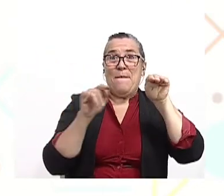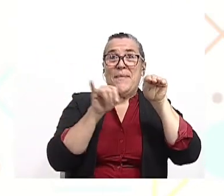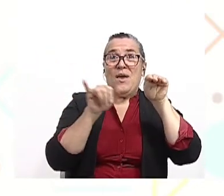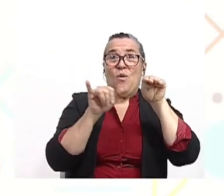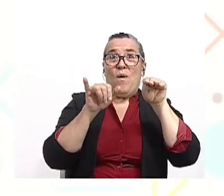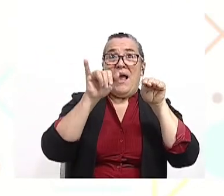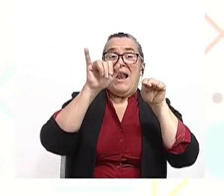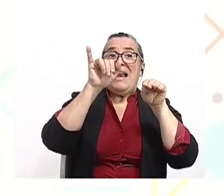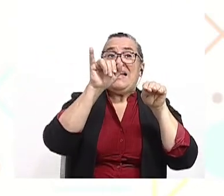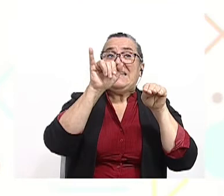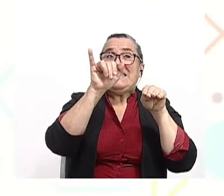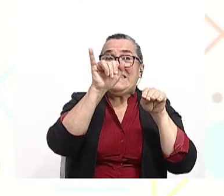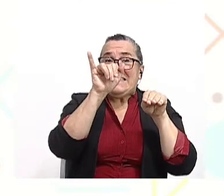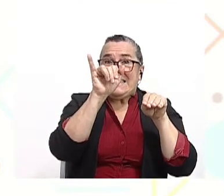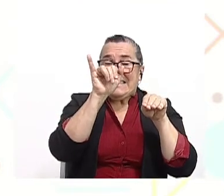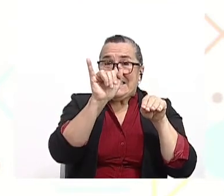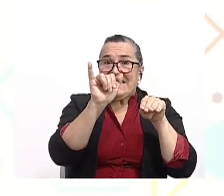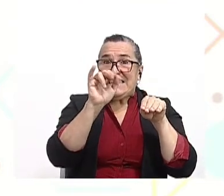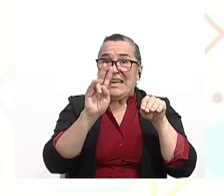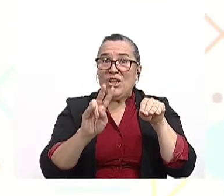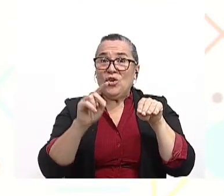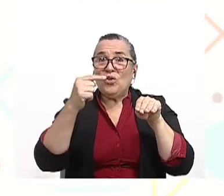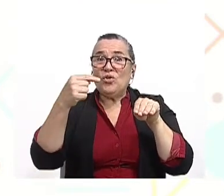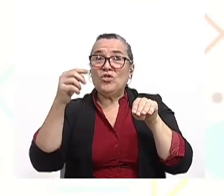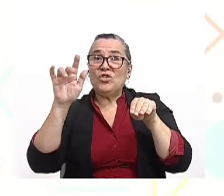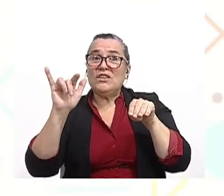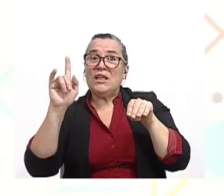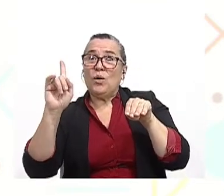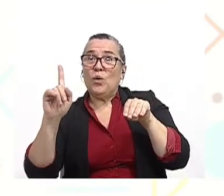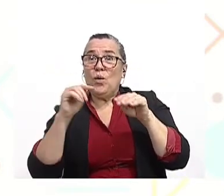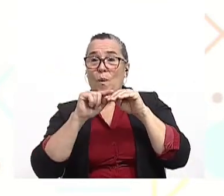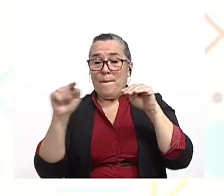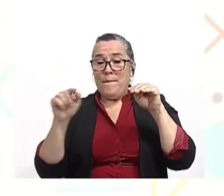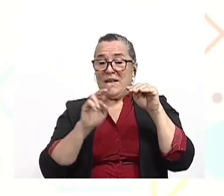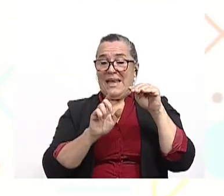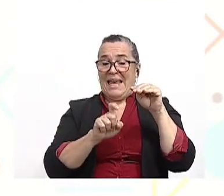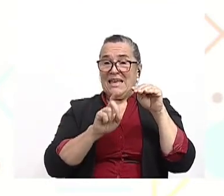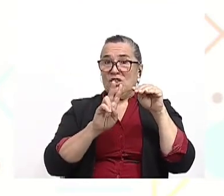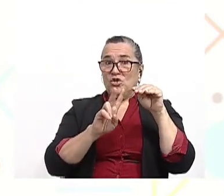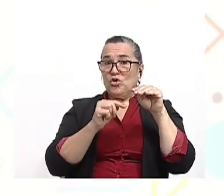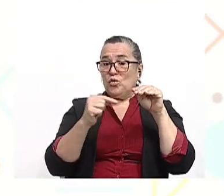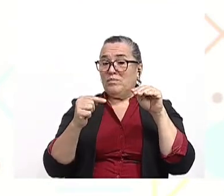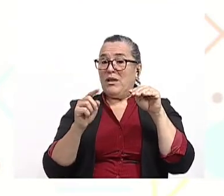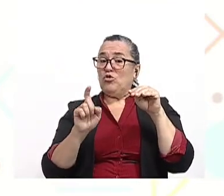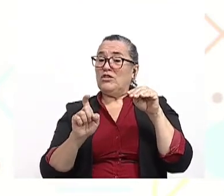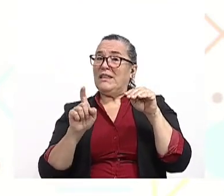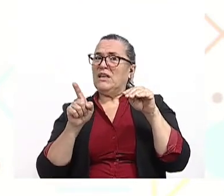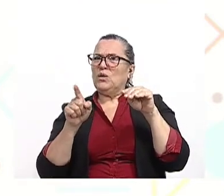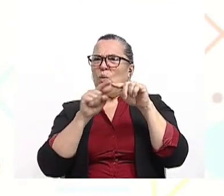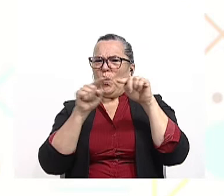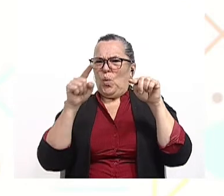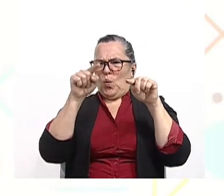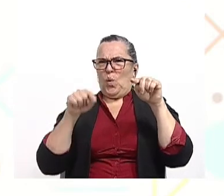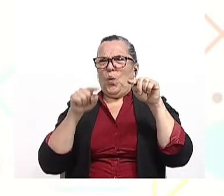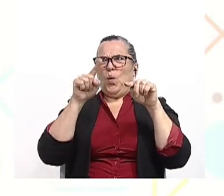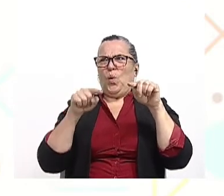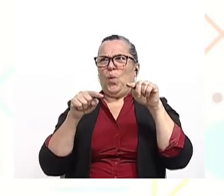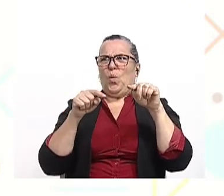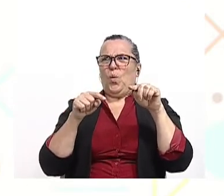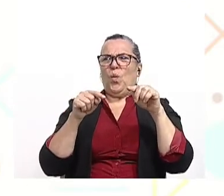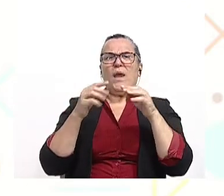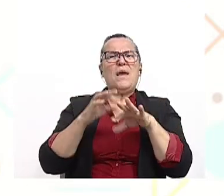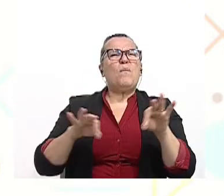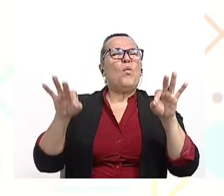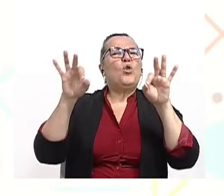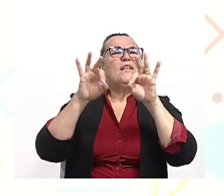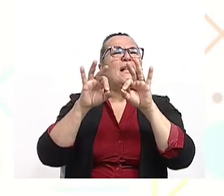1 sobre x sub 2 menos x sub 1. ¿Qué es importante observar acá? Que no se nos indefine el